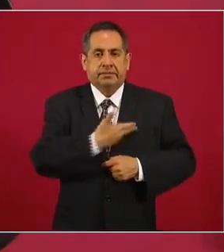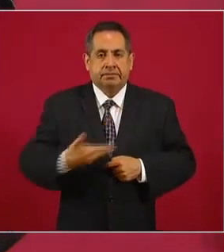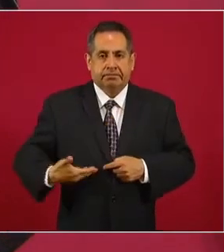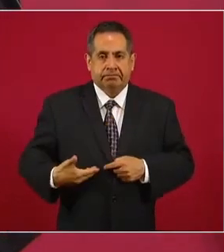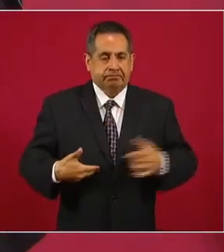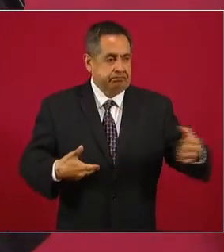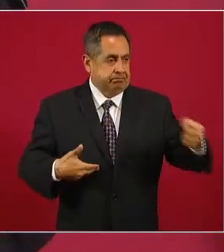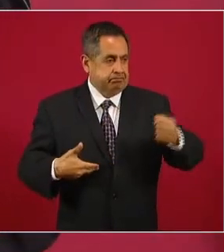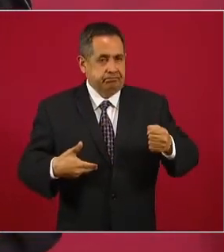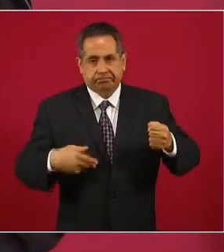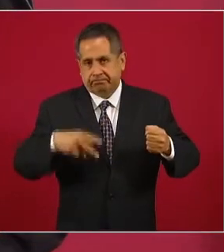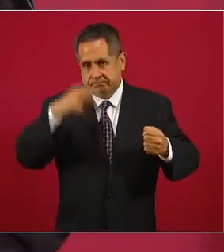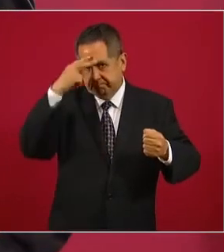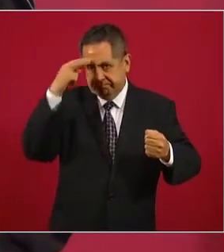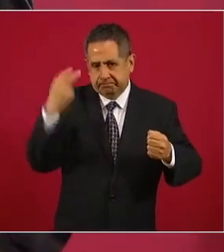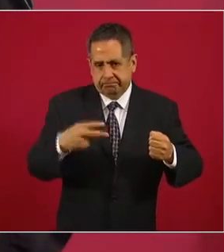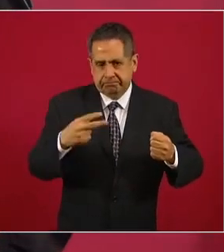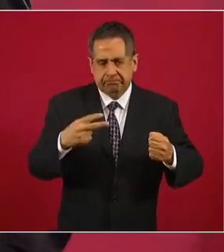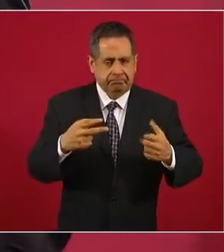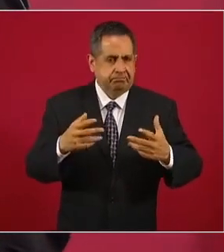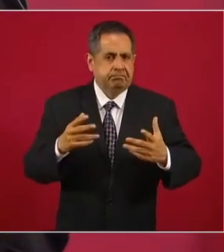de México